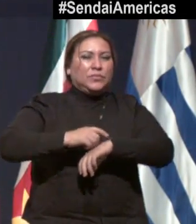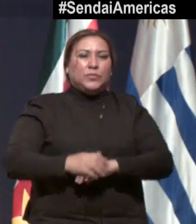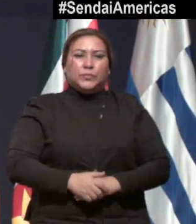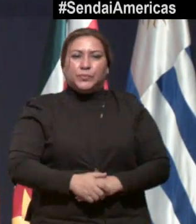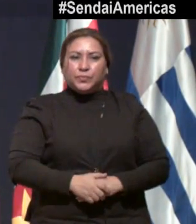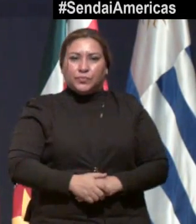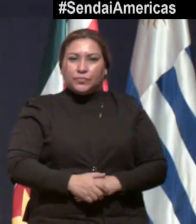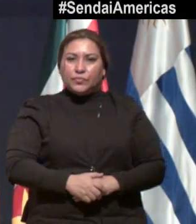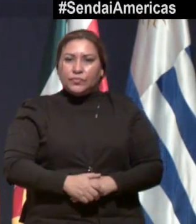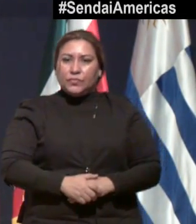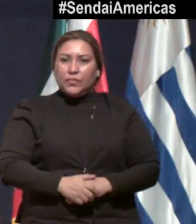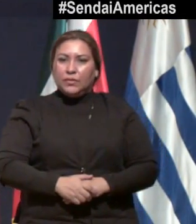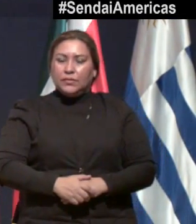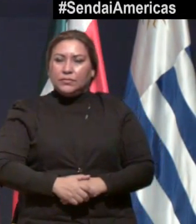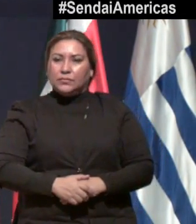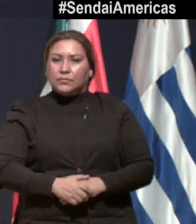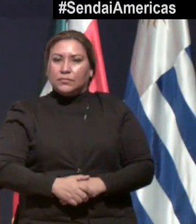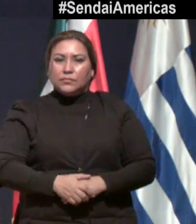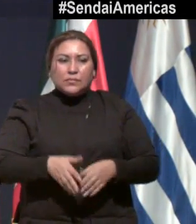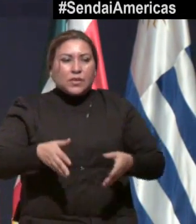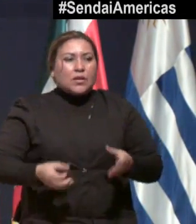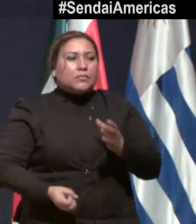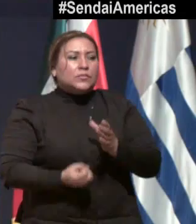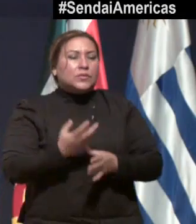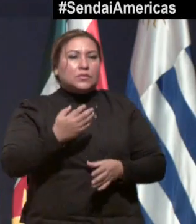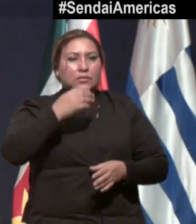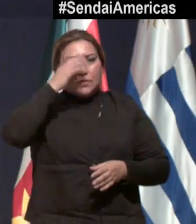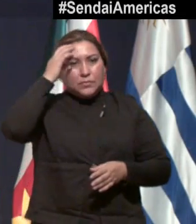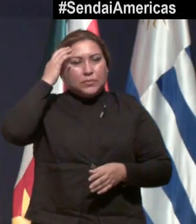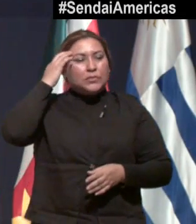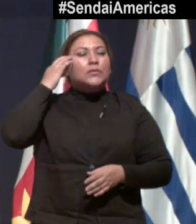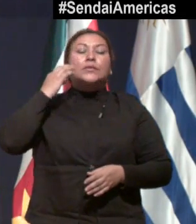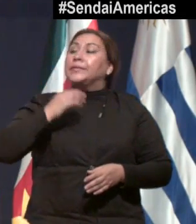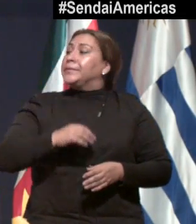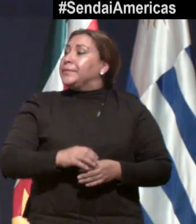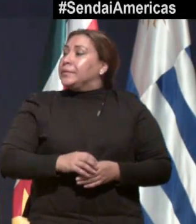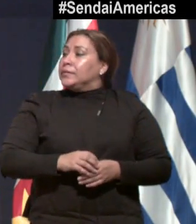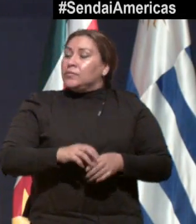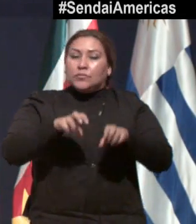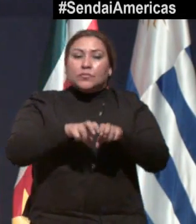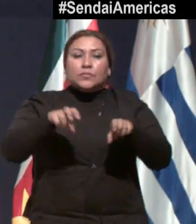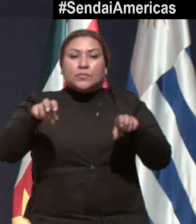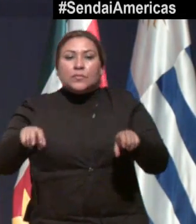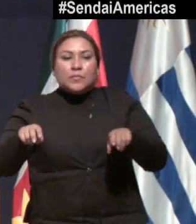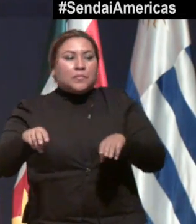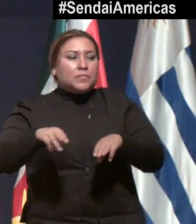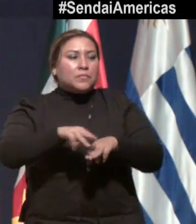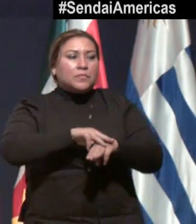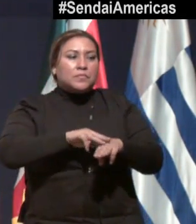Así que vamos a dar inicio con Andrew Mascri